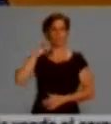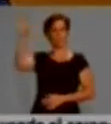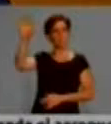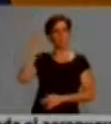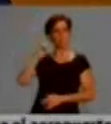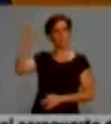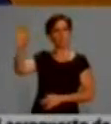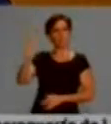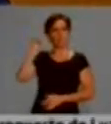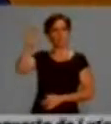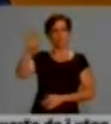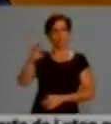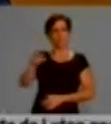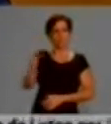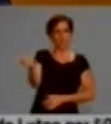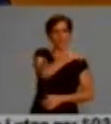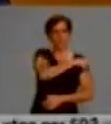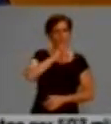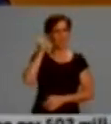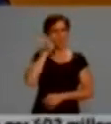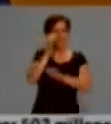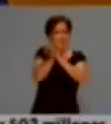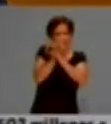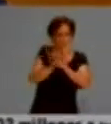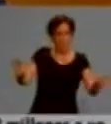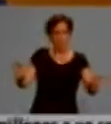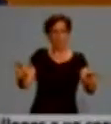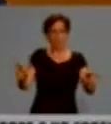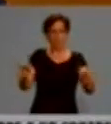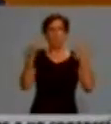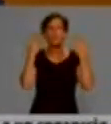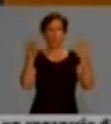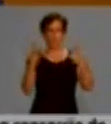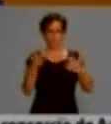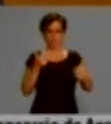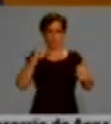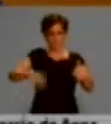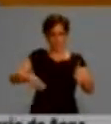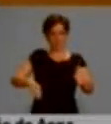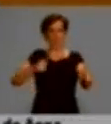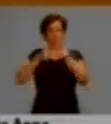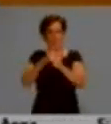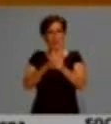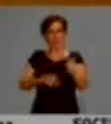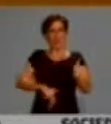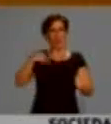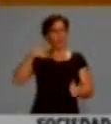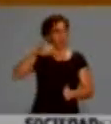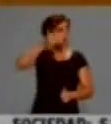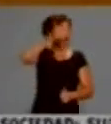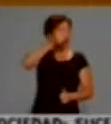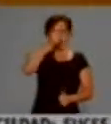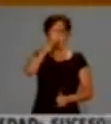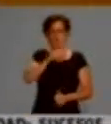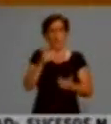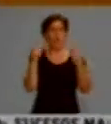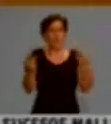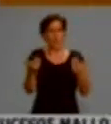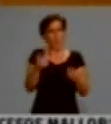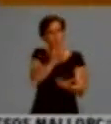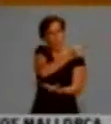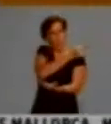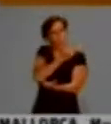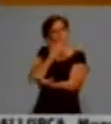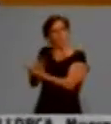enteró nadie? Nadie lo supo. ¿Cómo es posible que ni el presidente ni los secretarios generales conocieran esas prácticas? ¿Es que no les pedían cuentas